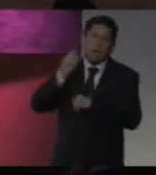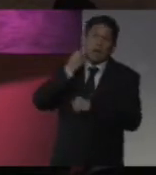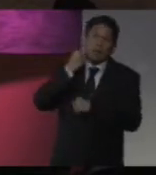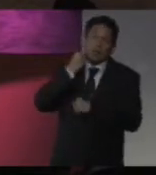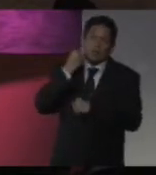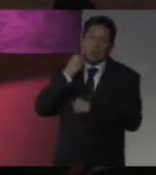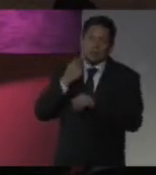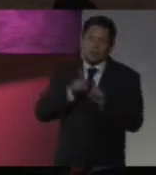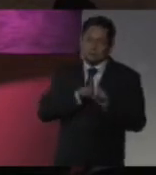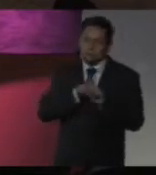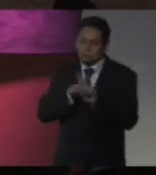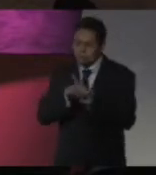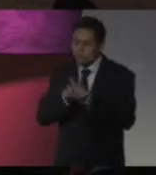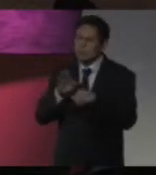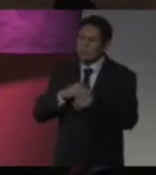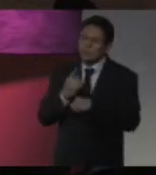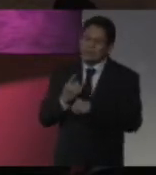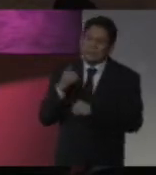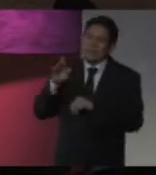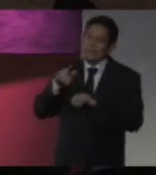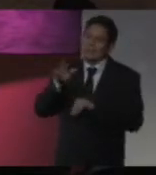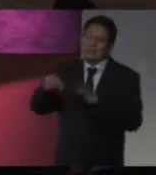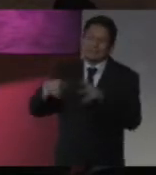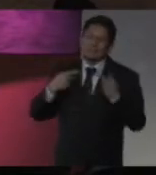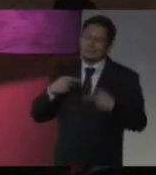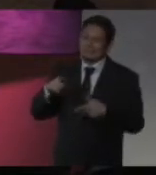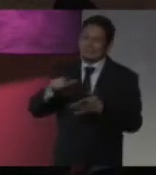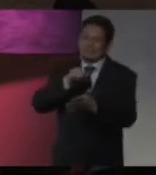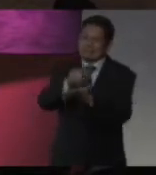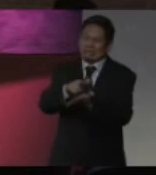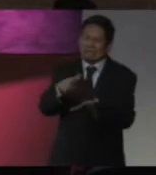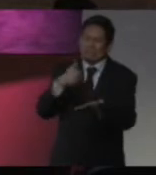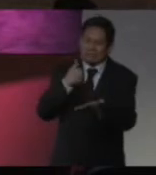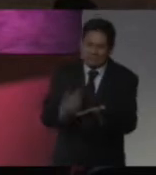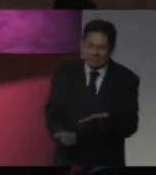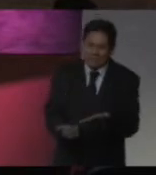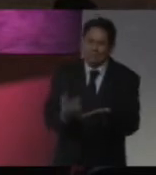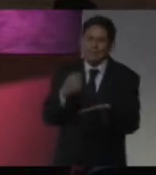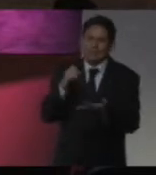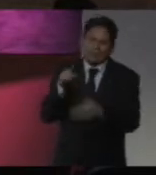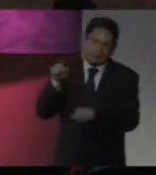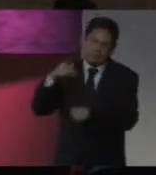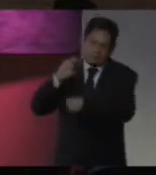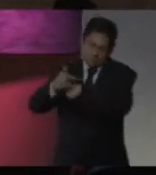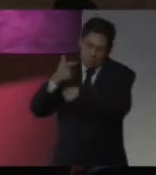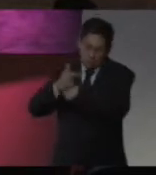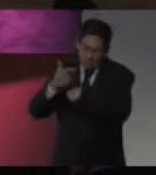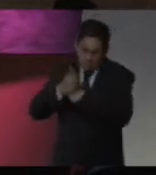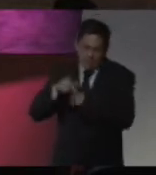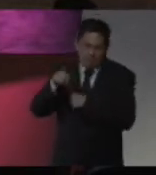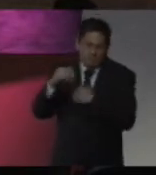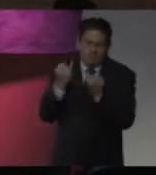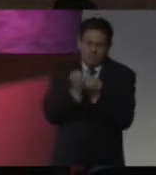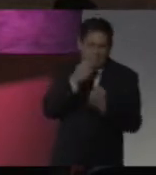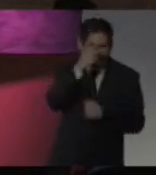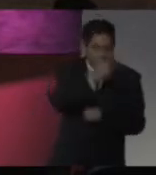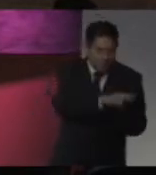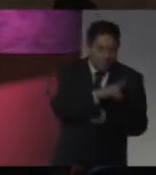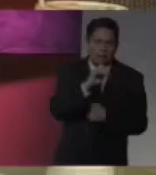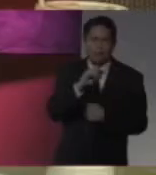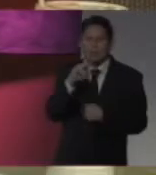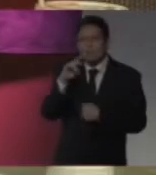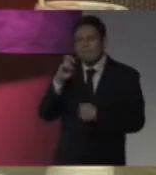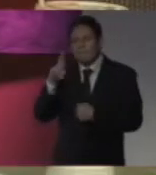crudeza de la interpretación del derecho positivo en una sociedad guatemalteca, pero también mexicana, también